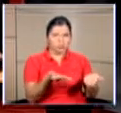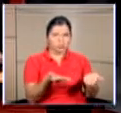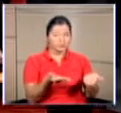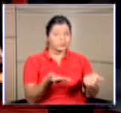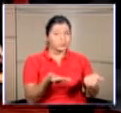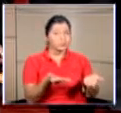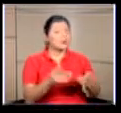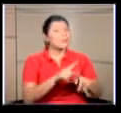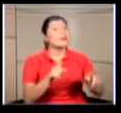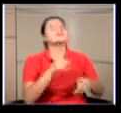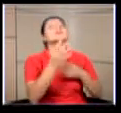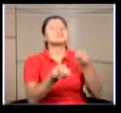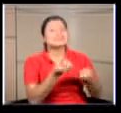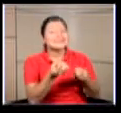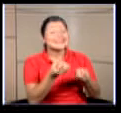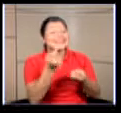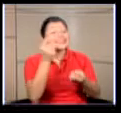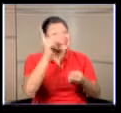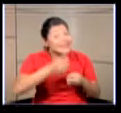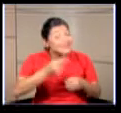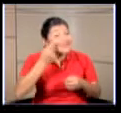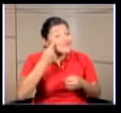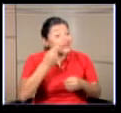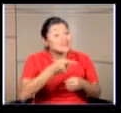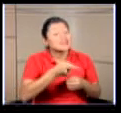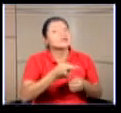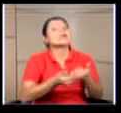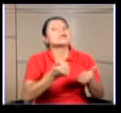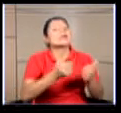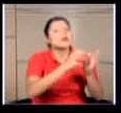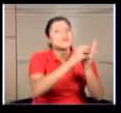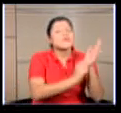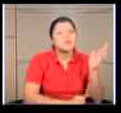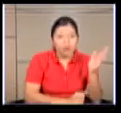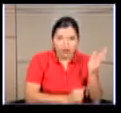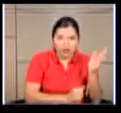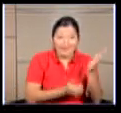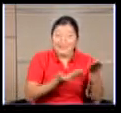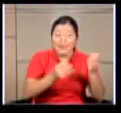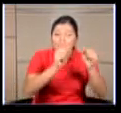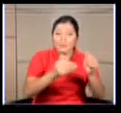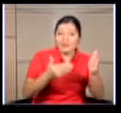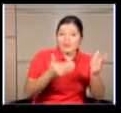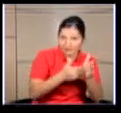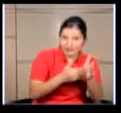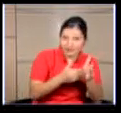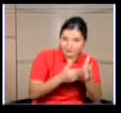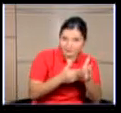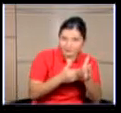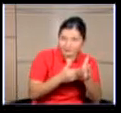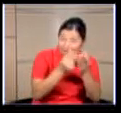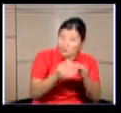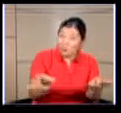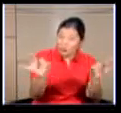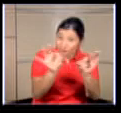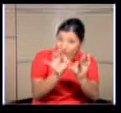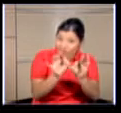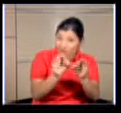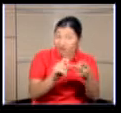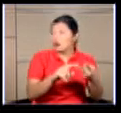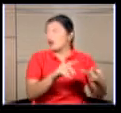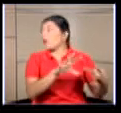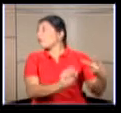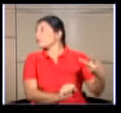truco está en fijarse cuál fue el recorte, cuáles fueron las partidas afectadas. Y ahí hay que comprender que